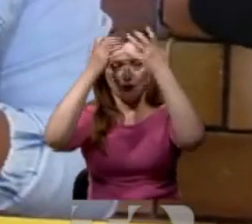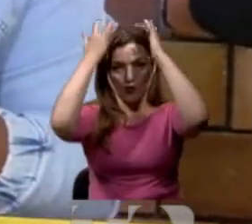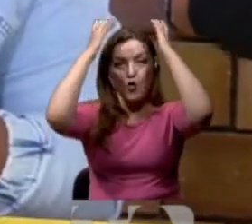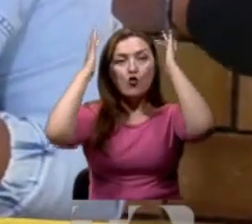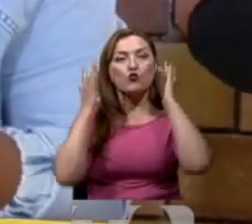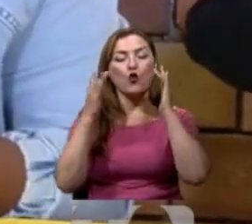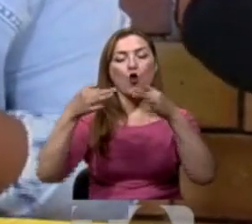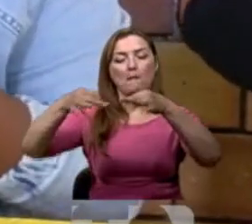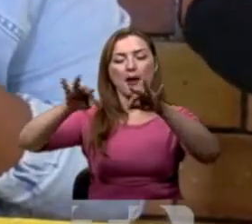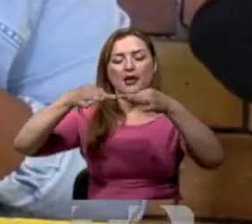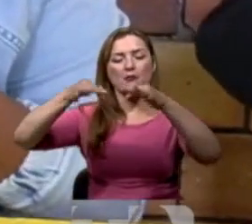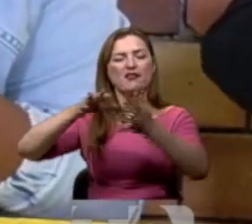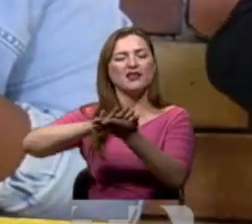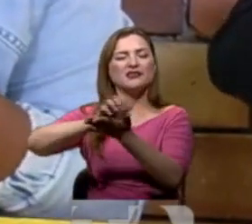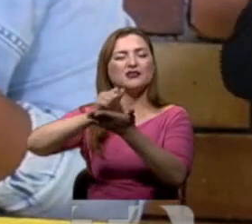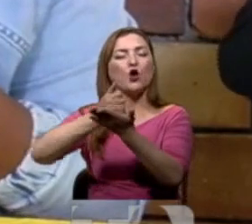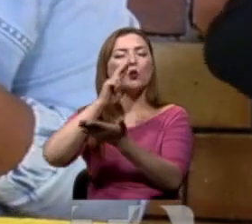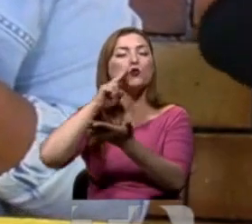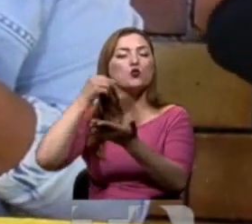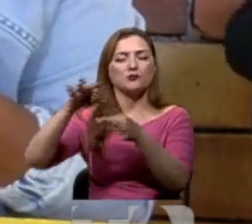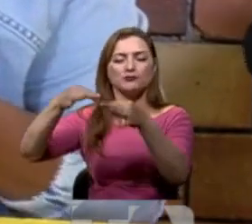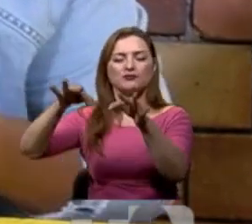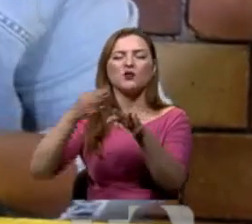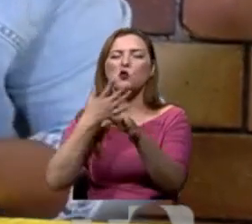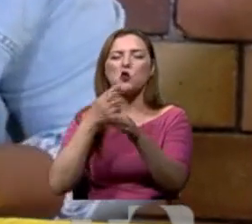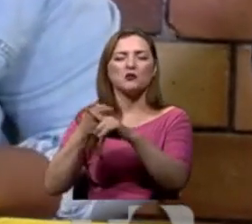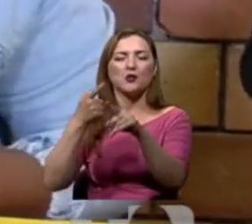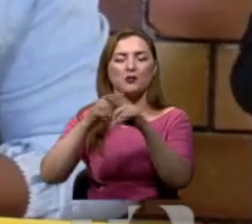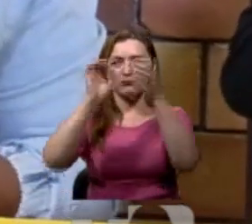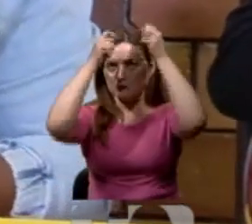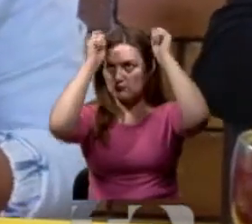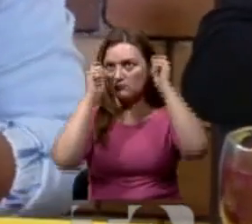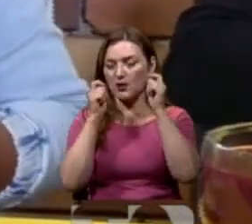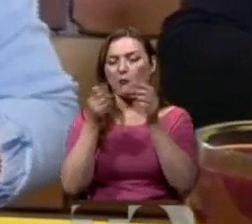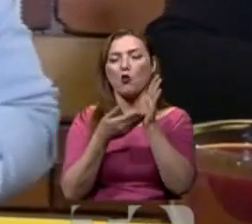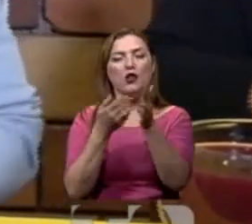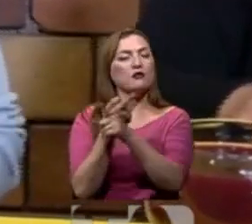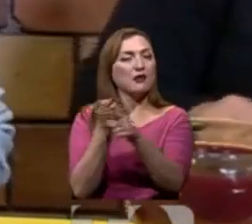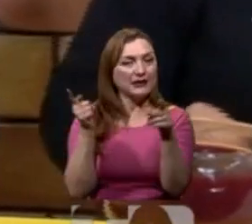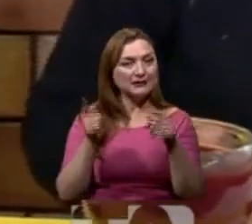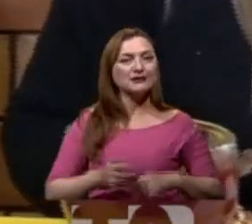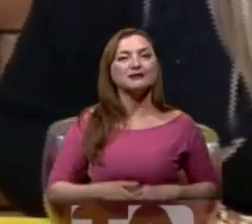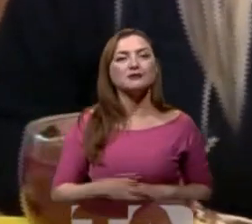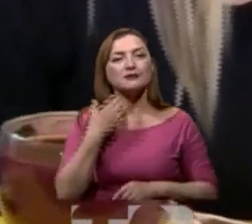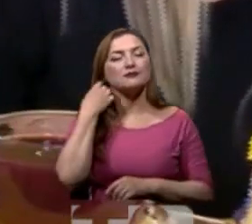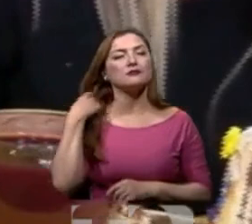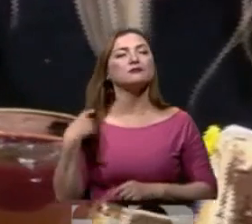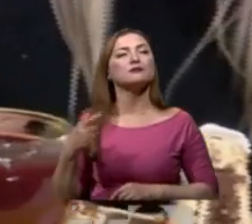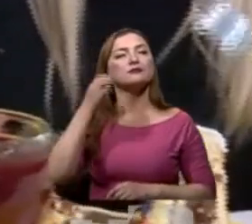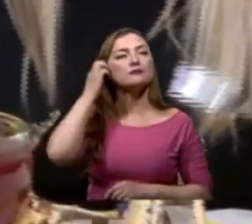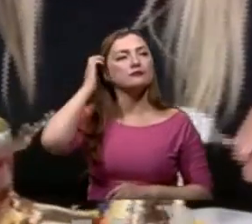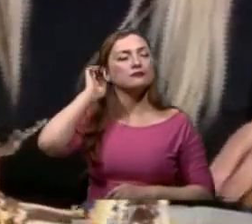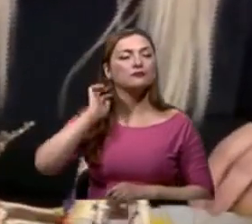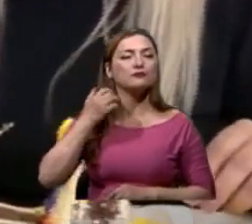con fondant, que nosotros hacemos. Cada una tiene un diferente modelo, una diferente peluca, digámoslo así, ¿ya? ¿Y a qué hace de especial la guagua de